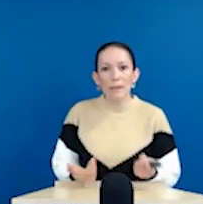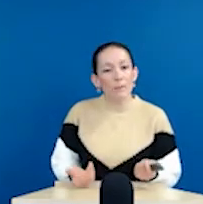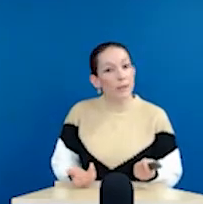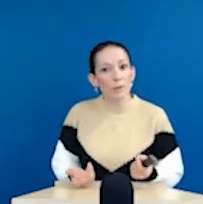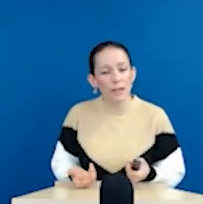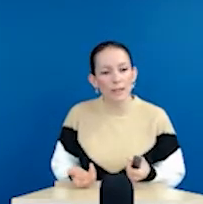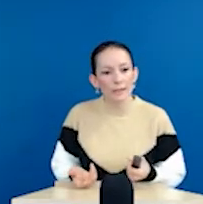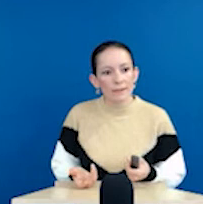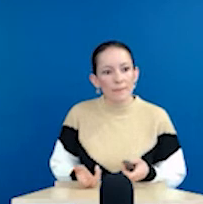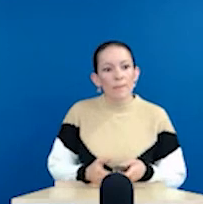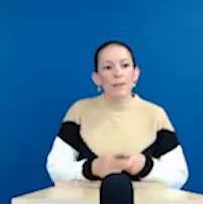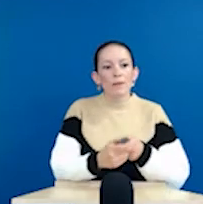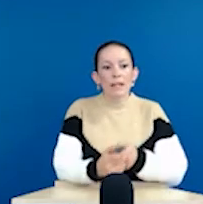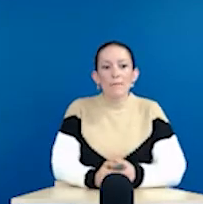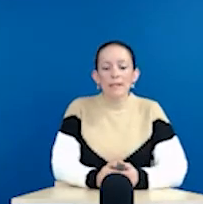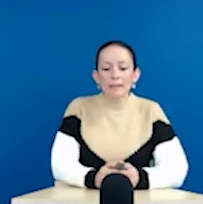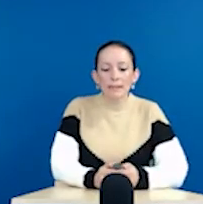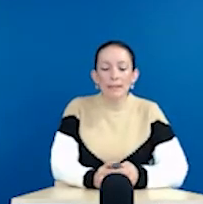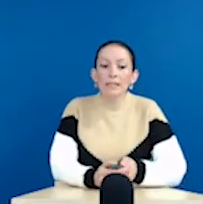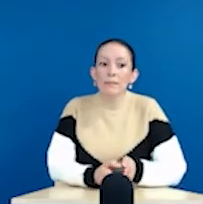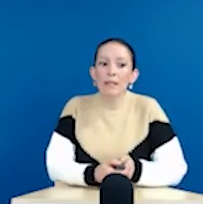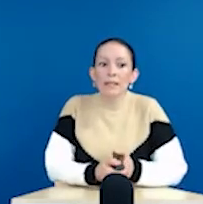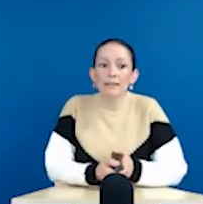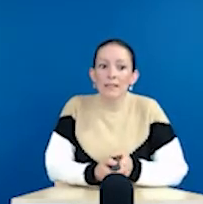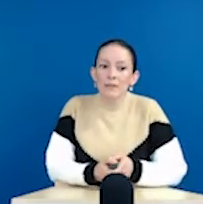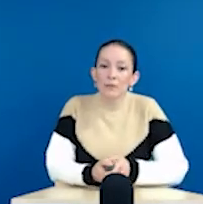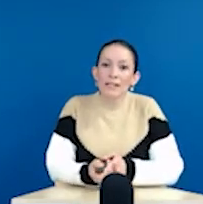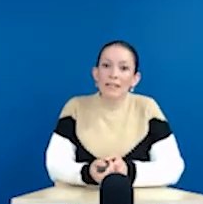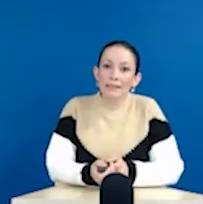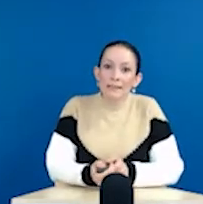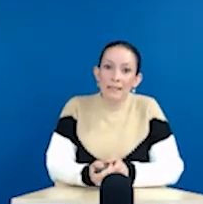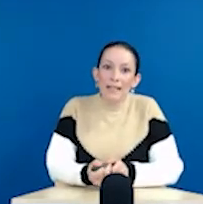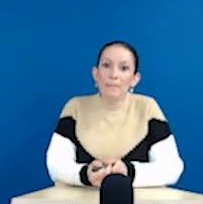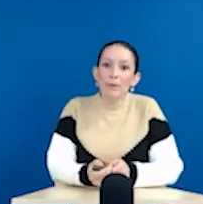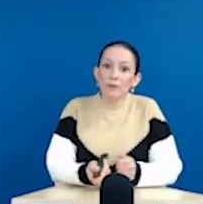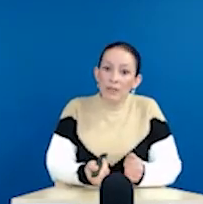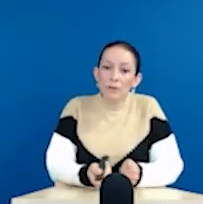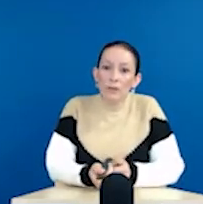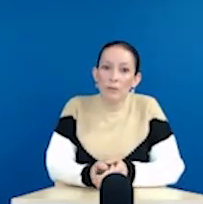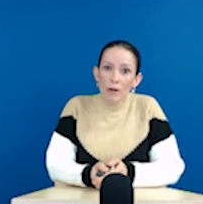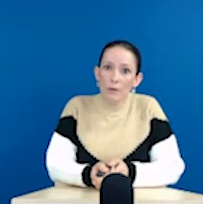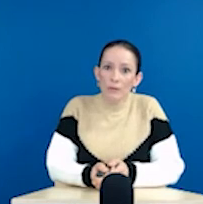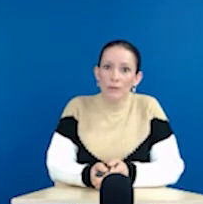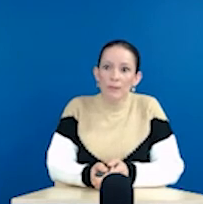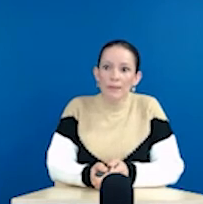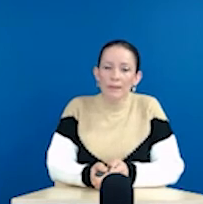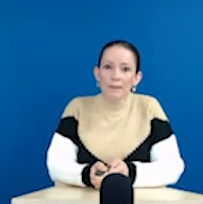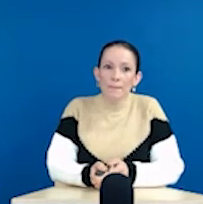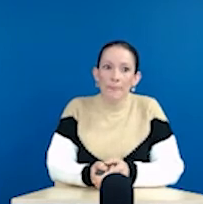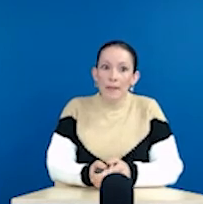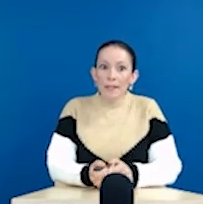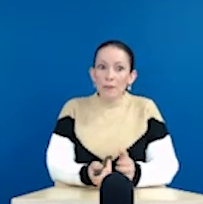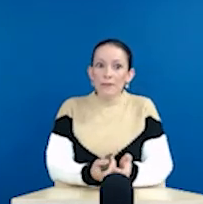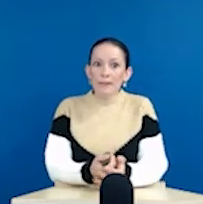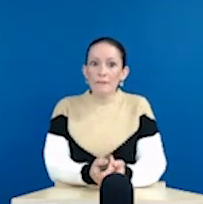en el camino para ayudarles, pero realmente las familias son las que están en el proceso del cuidado de nuestros